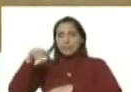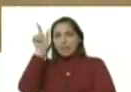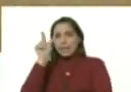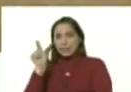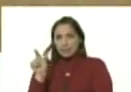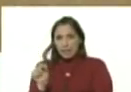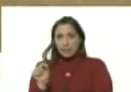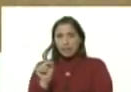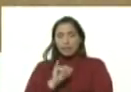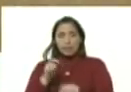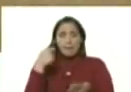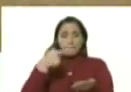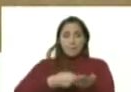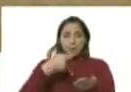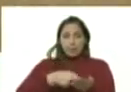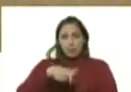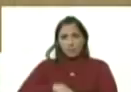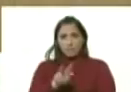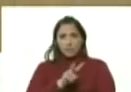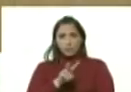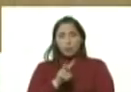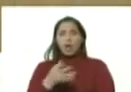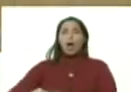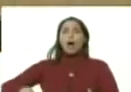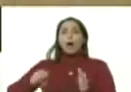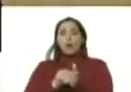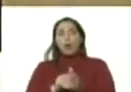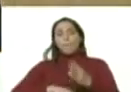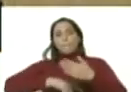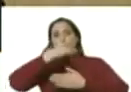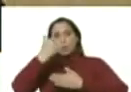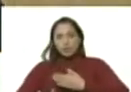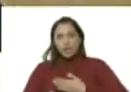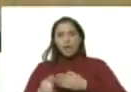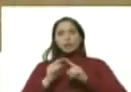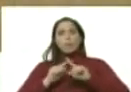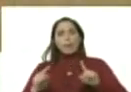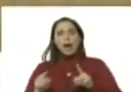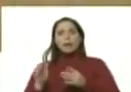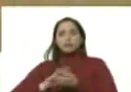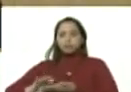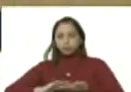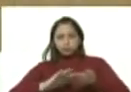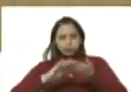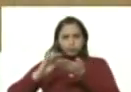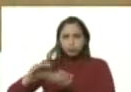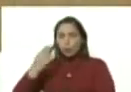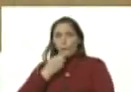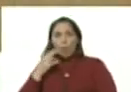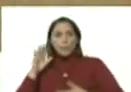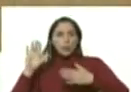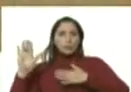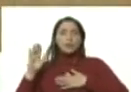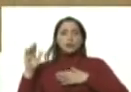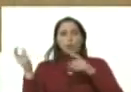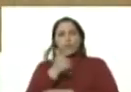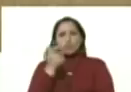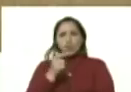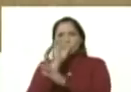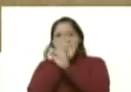que han invertido en Venezuela para retomar los proyectos, para conciliar compromisos, para buscar fórmulas para